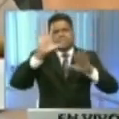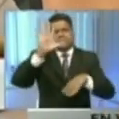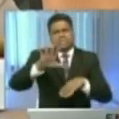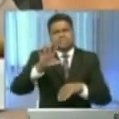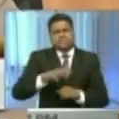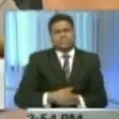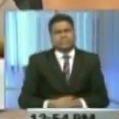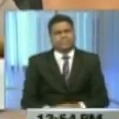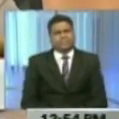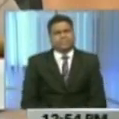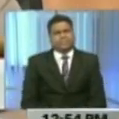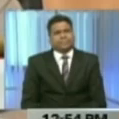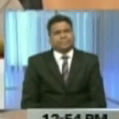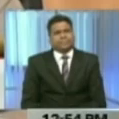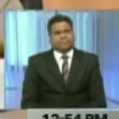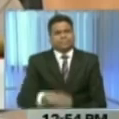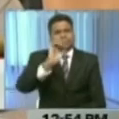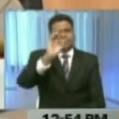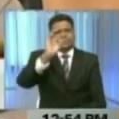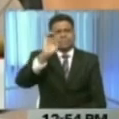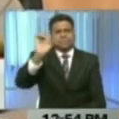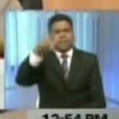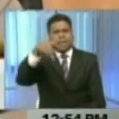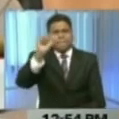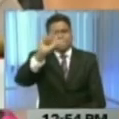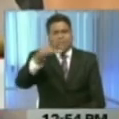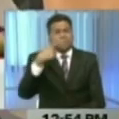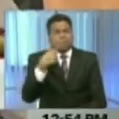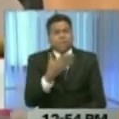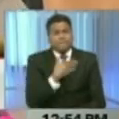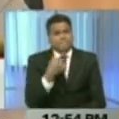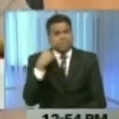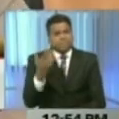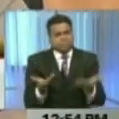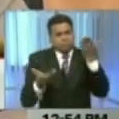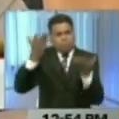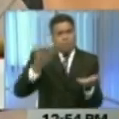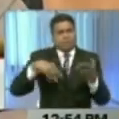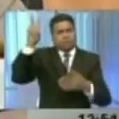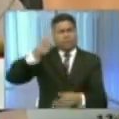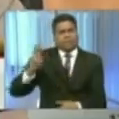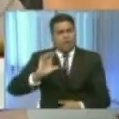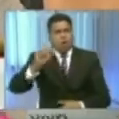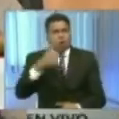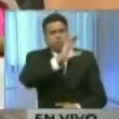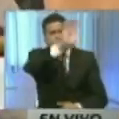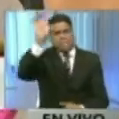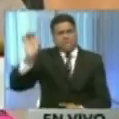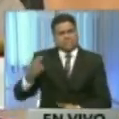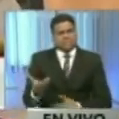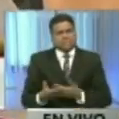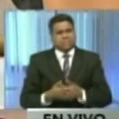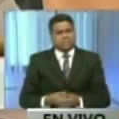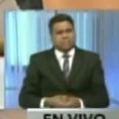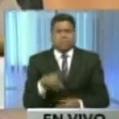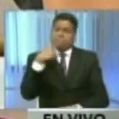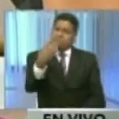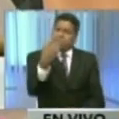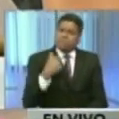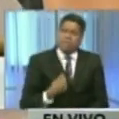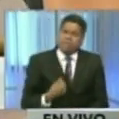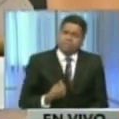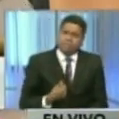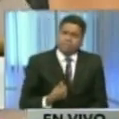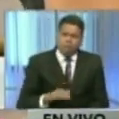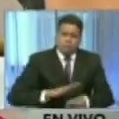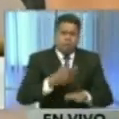Ustedes allí van a poder ver la comparación de Venezuela en relación con otros países. Y entonces me dirán ustedes, porque